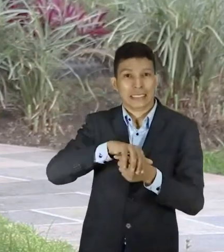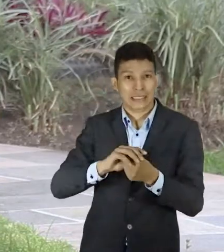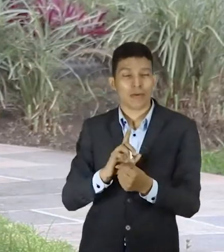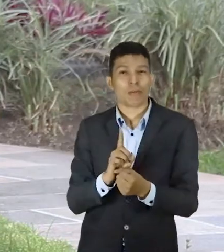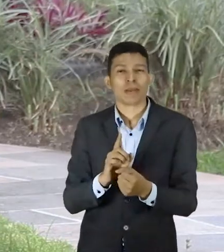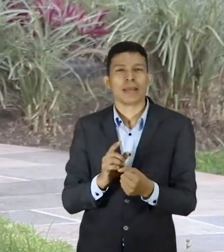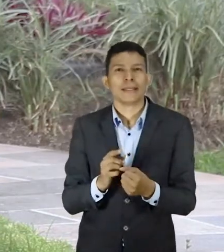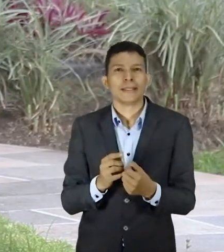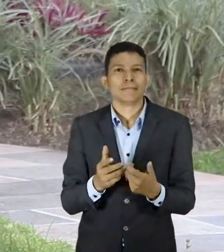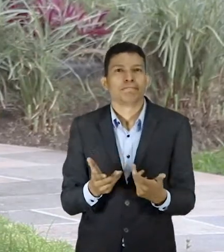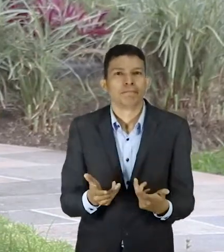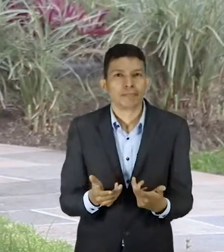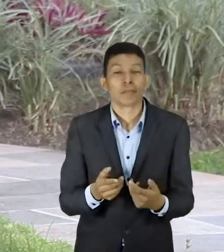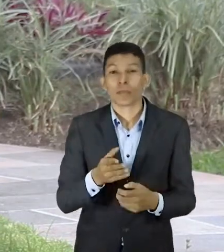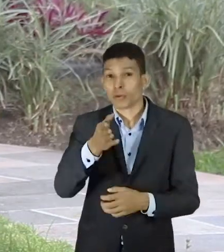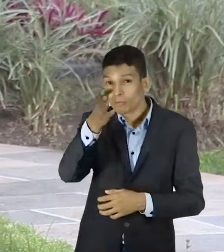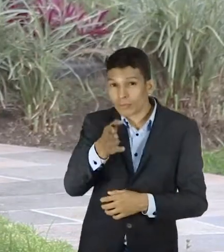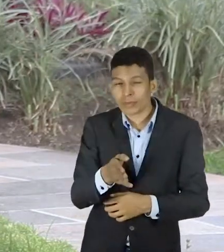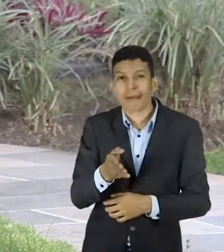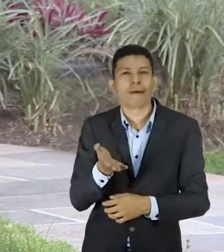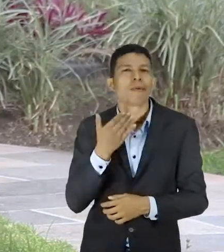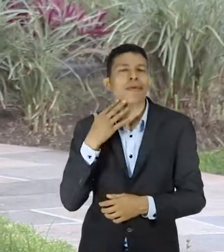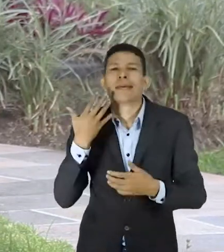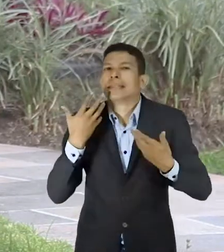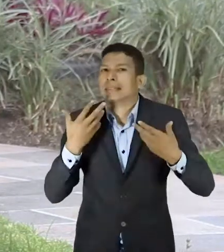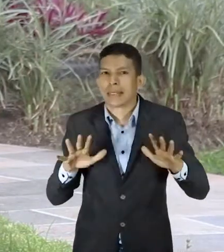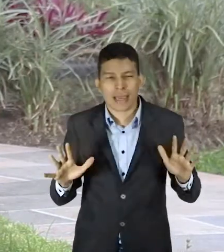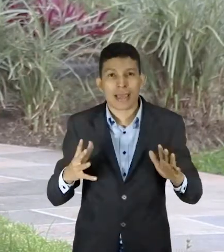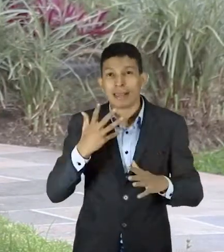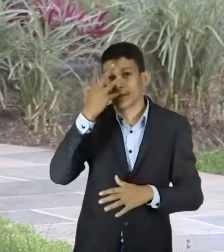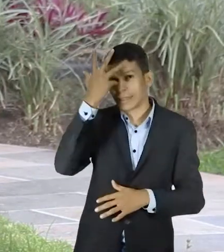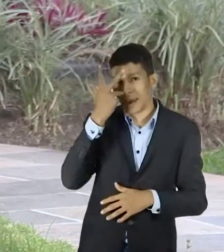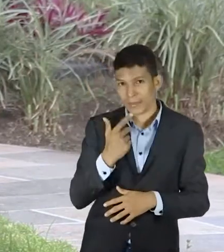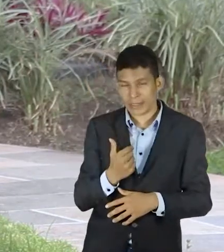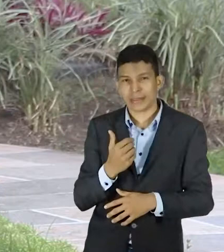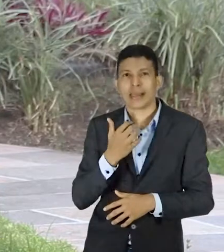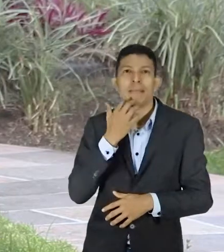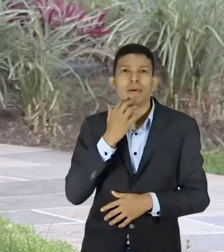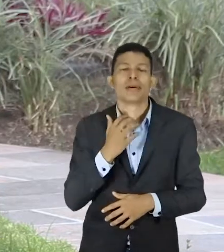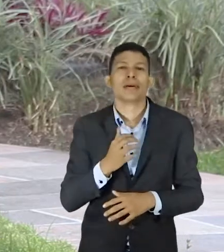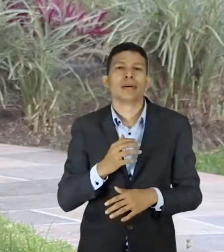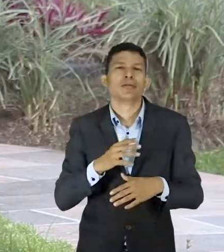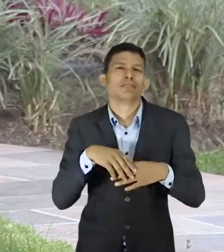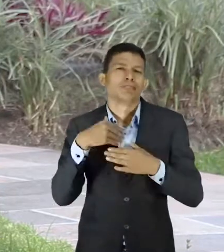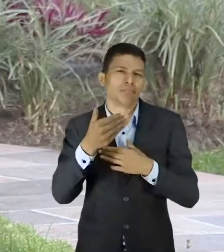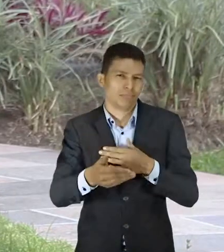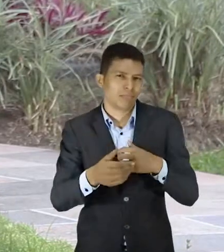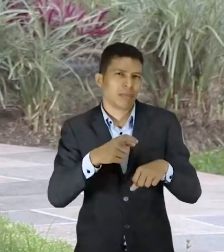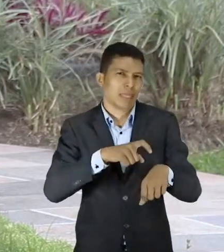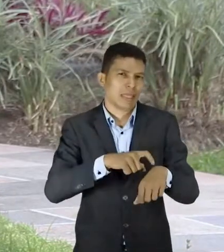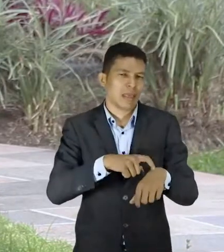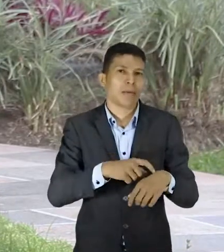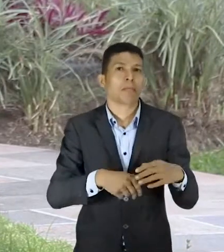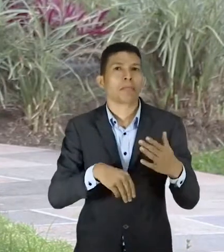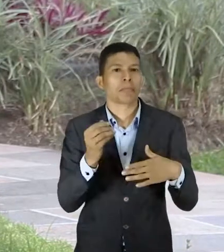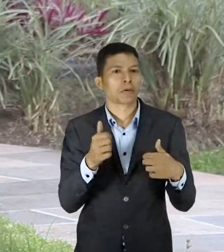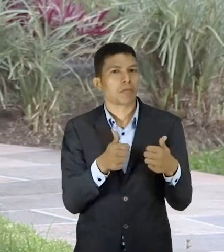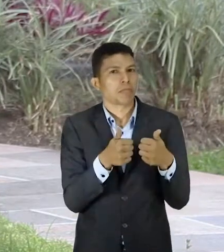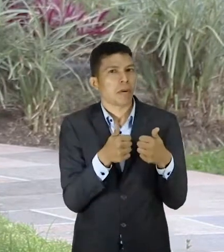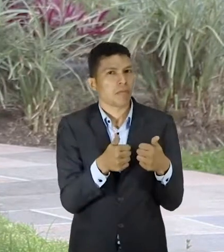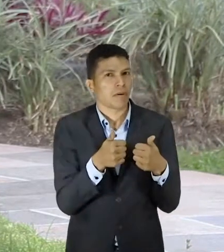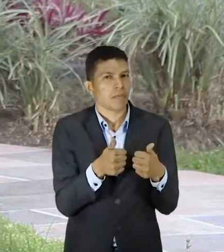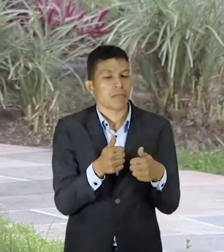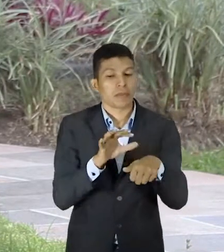bien. Cuando ya estás en el proceso de reconstrucción de tu seno, empiezas a